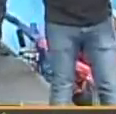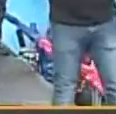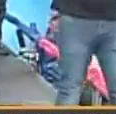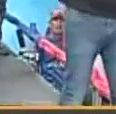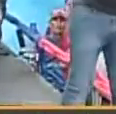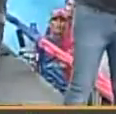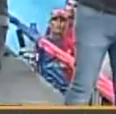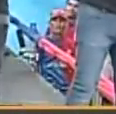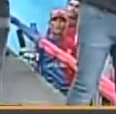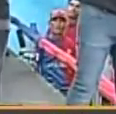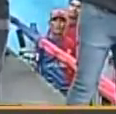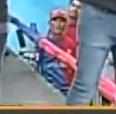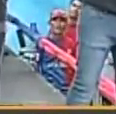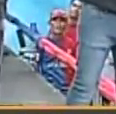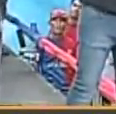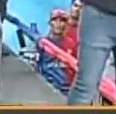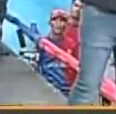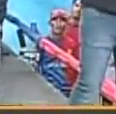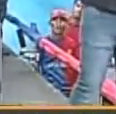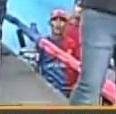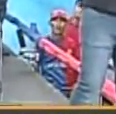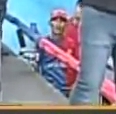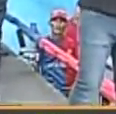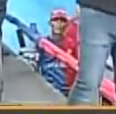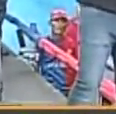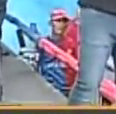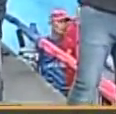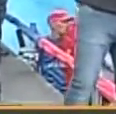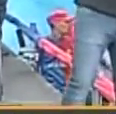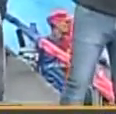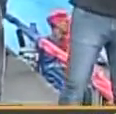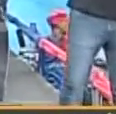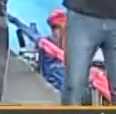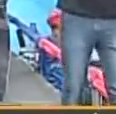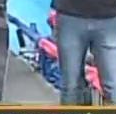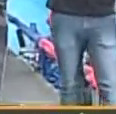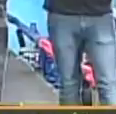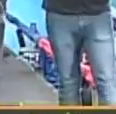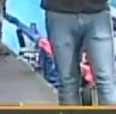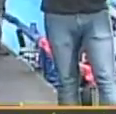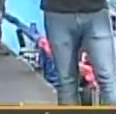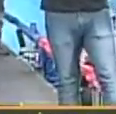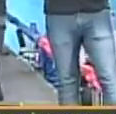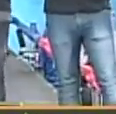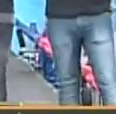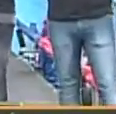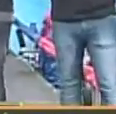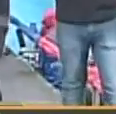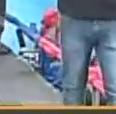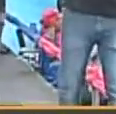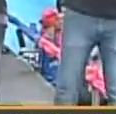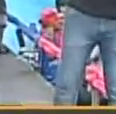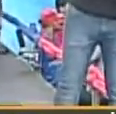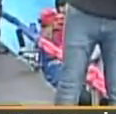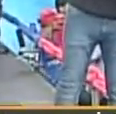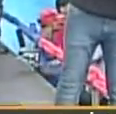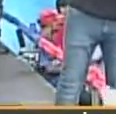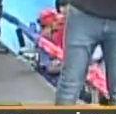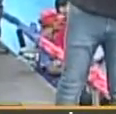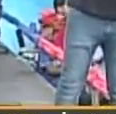Venezuela. Transmitimos entonces a esta hora desde el estado Barinas, donde desde tempranas horas entonces ya se encuentra el pueblo